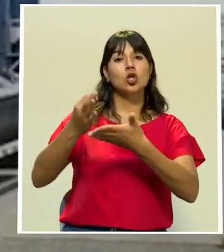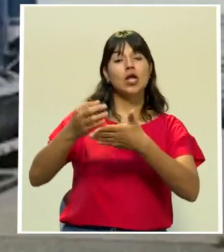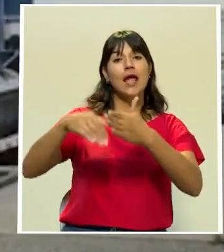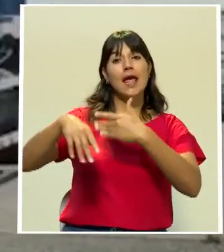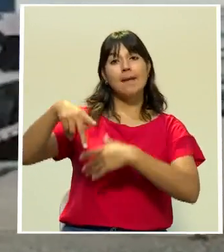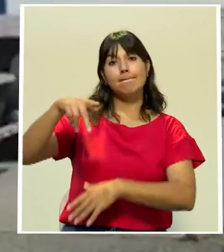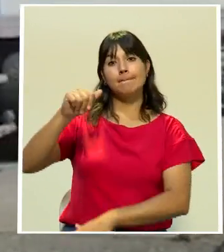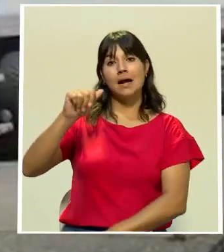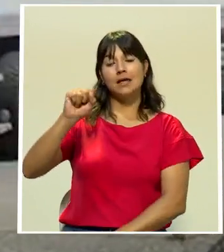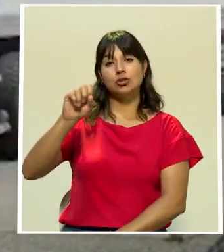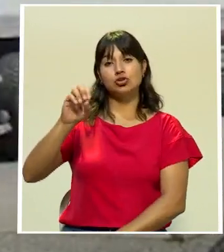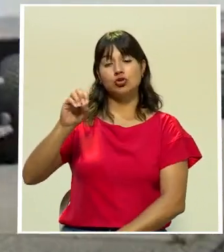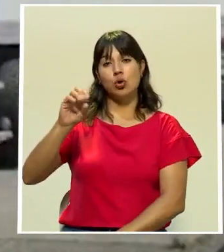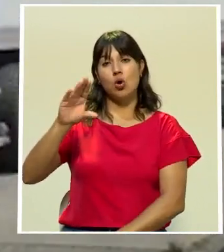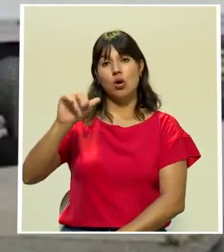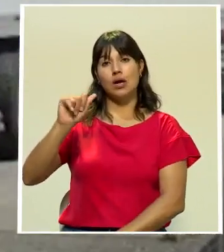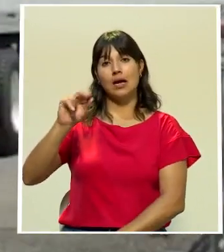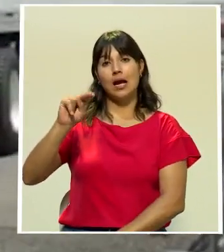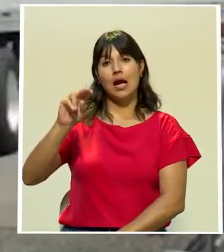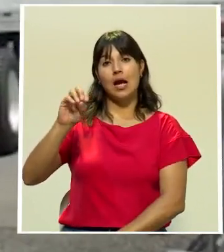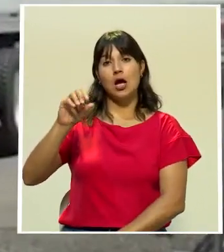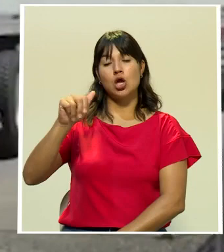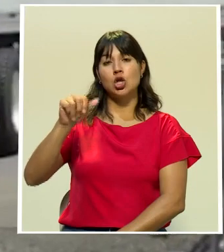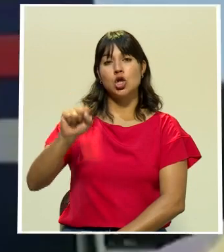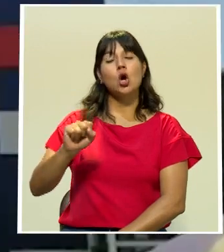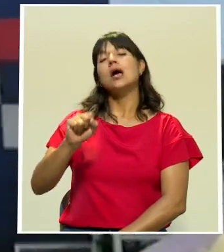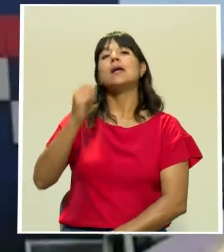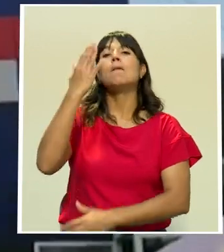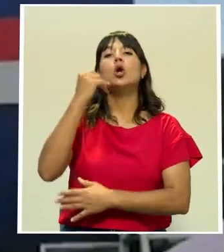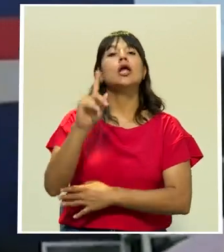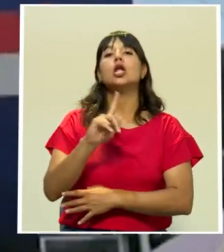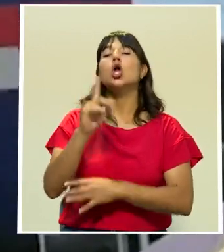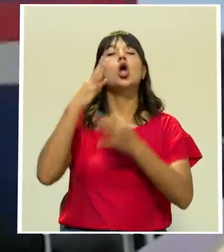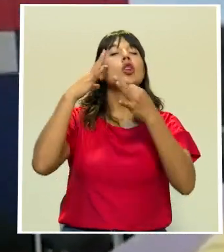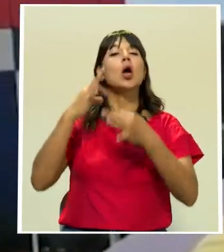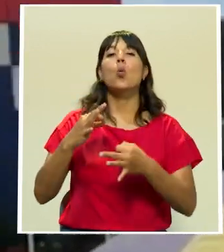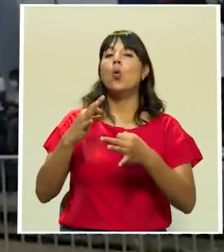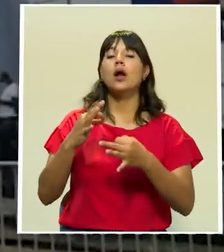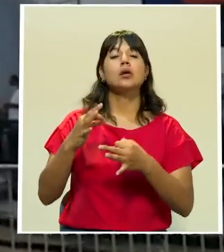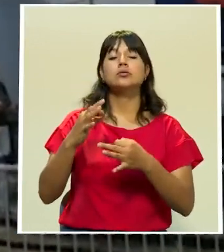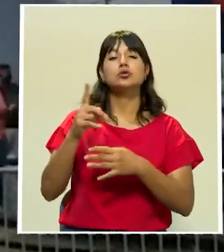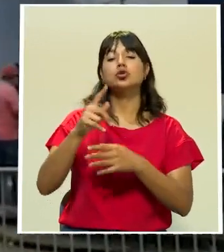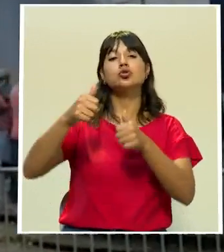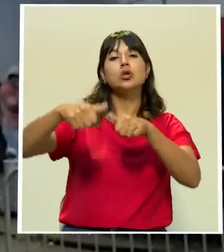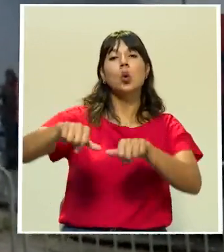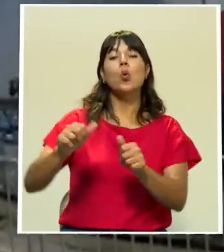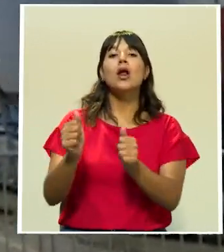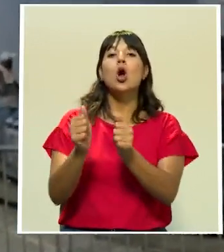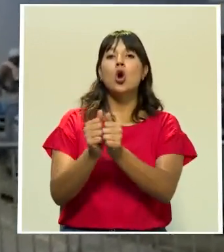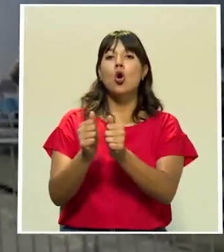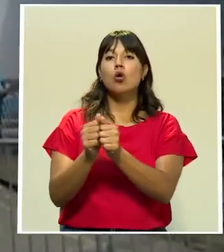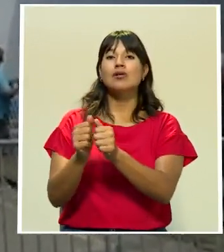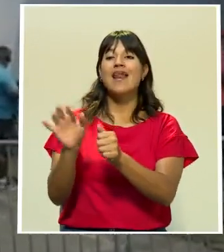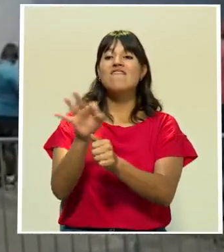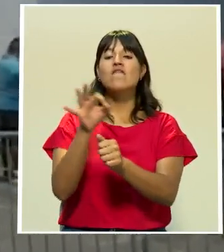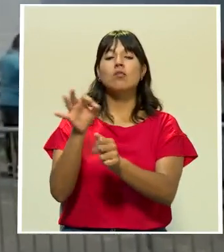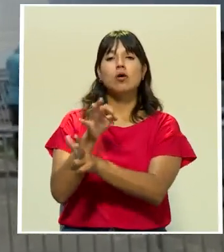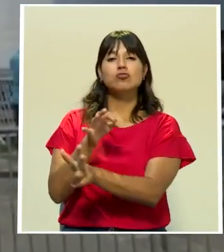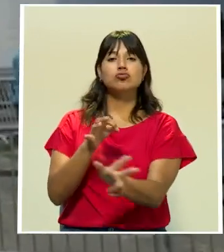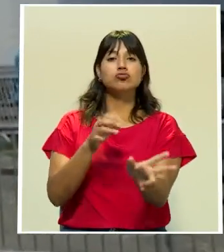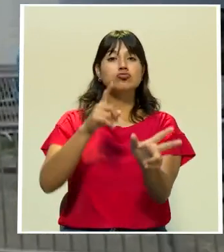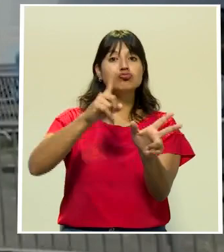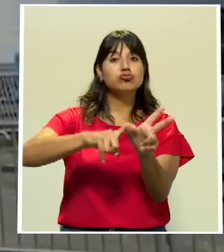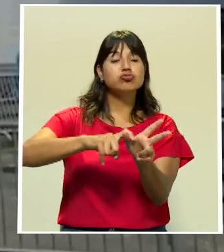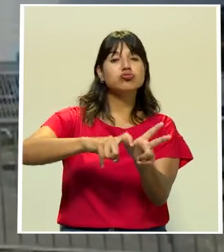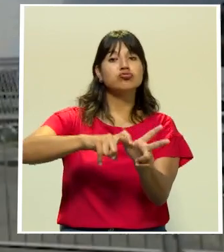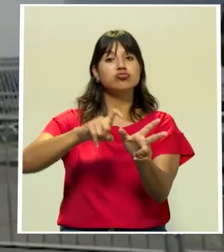la medida de enganche y desenganche, colocando 2 vehículos articulados en entrada de las aduanas en lado costarricense, lo que impide